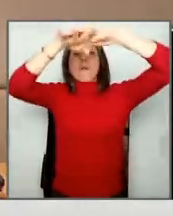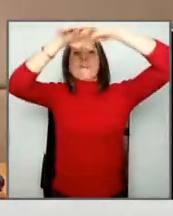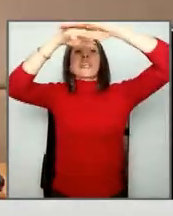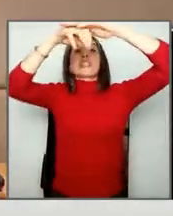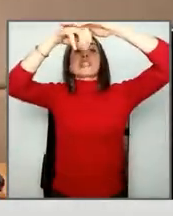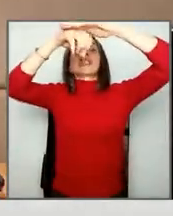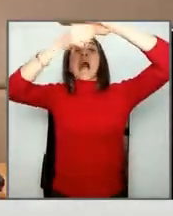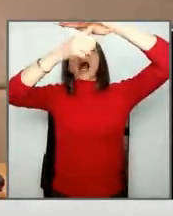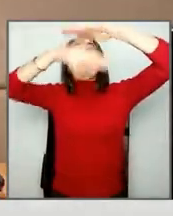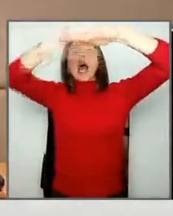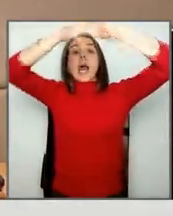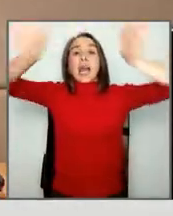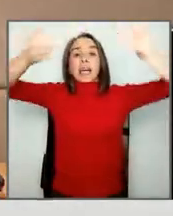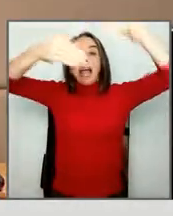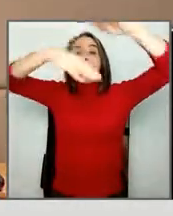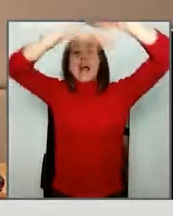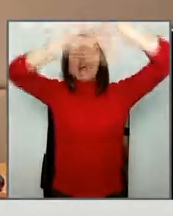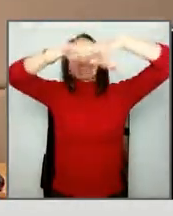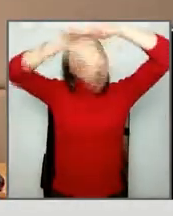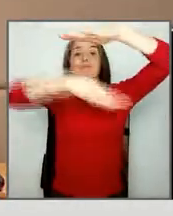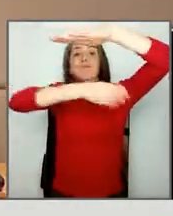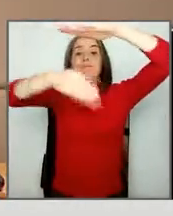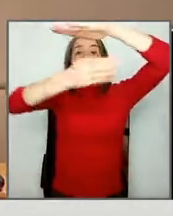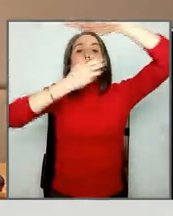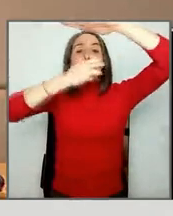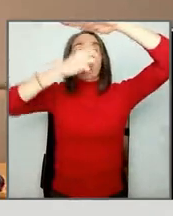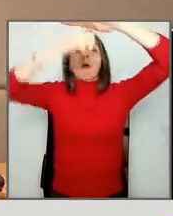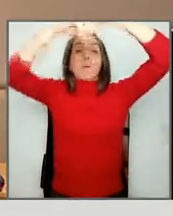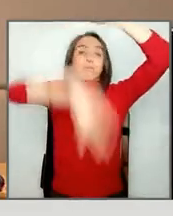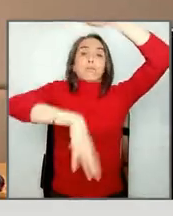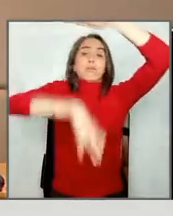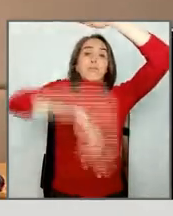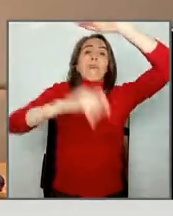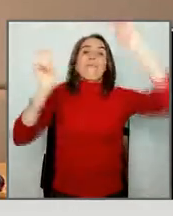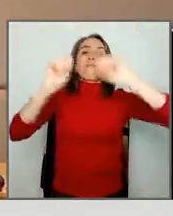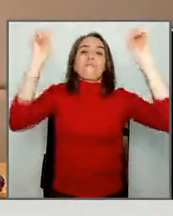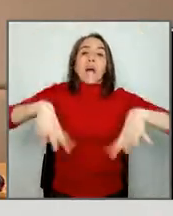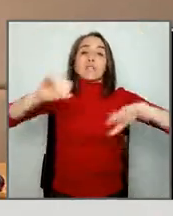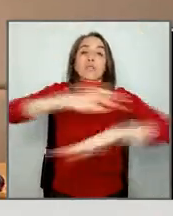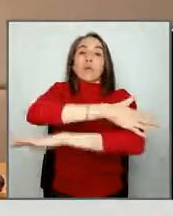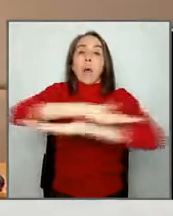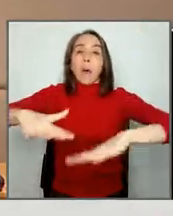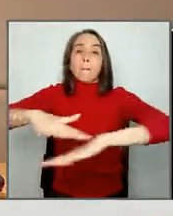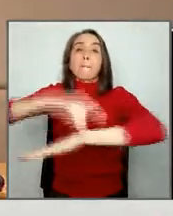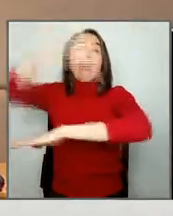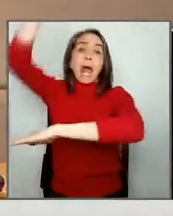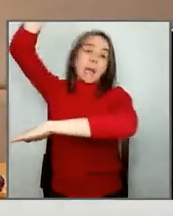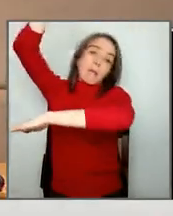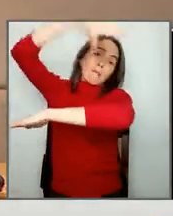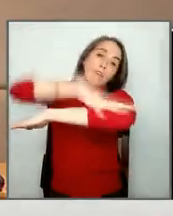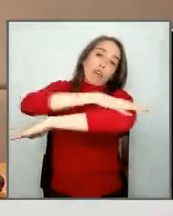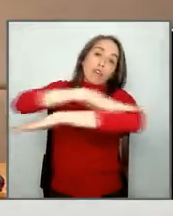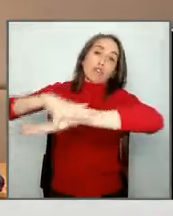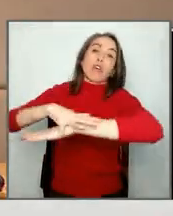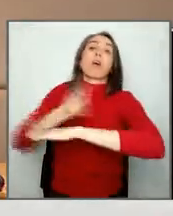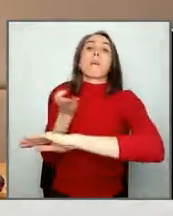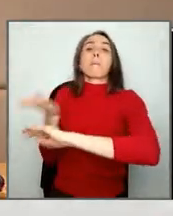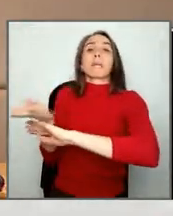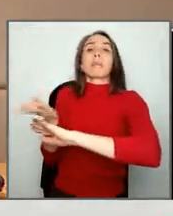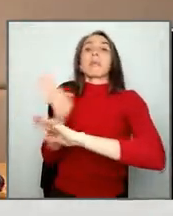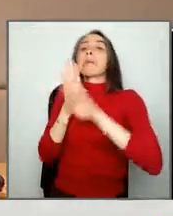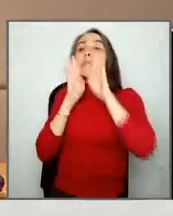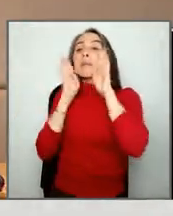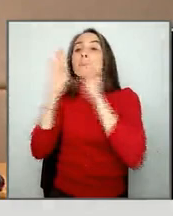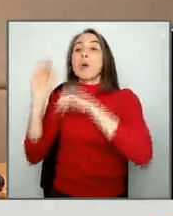que se le pide a la industria por ejemplo de los cerdos de las aves no se le pide a la salmonicultura porque